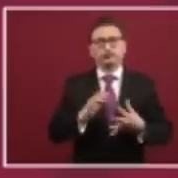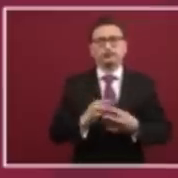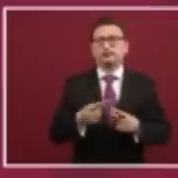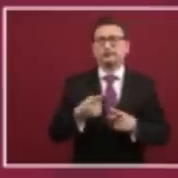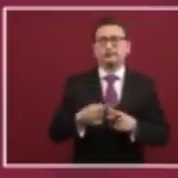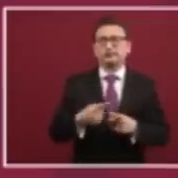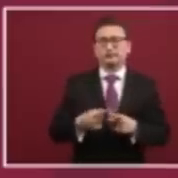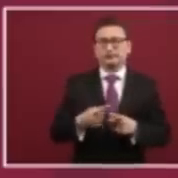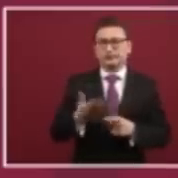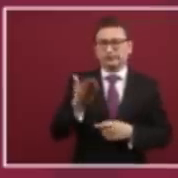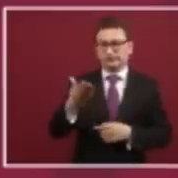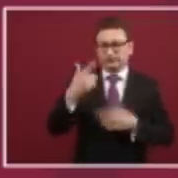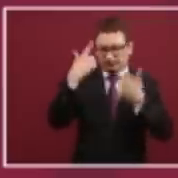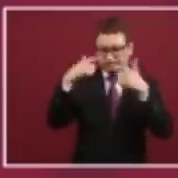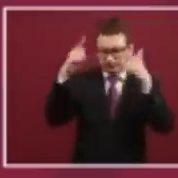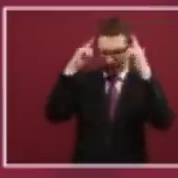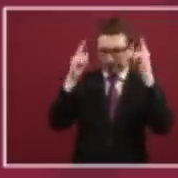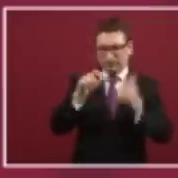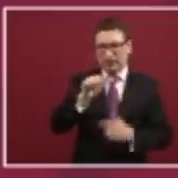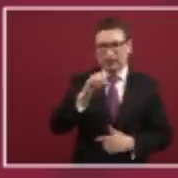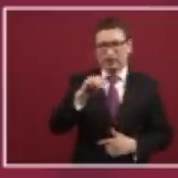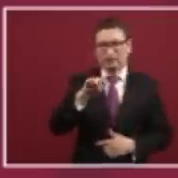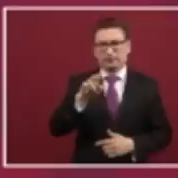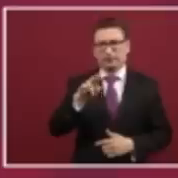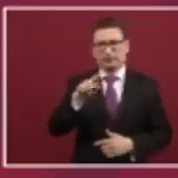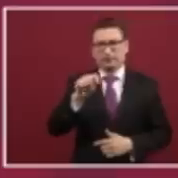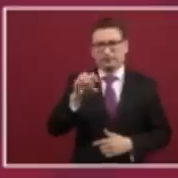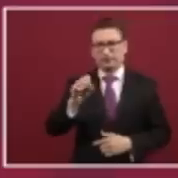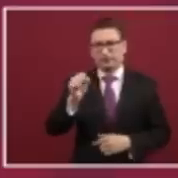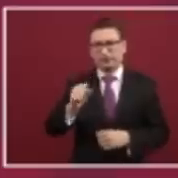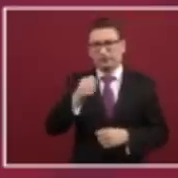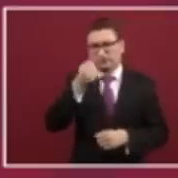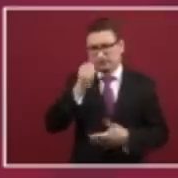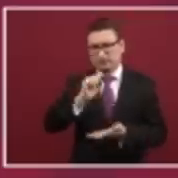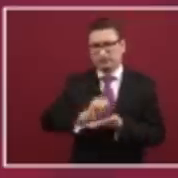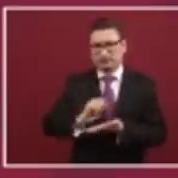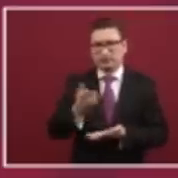el almirante secretario